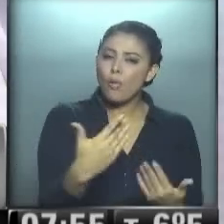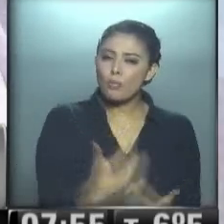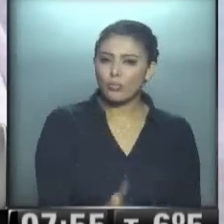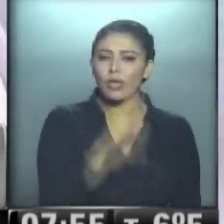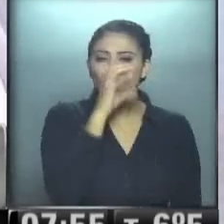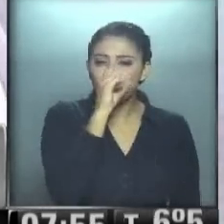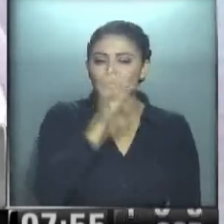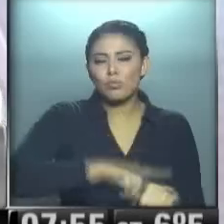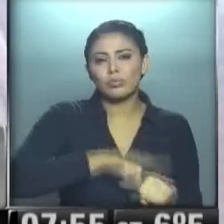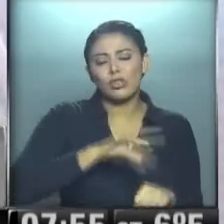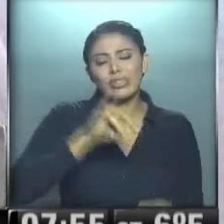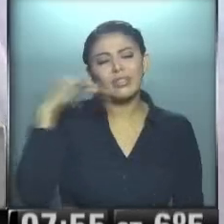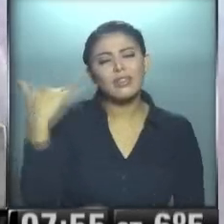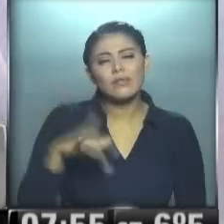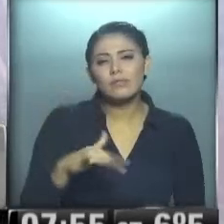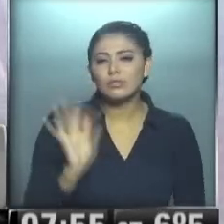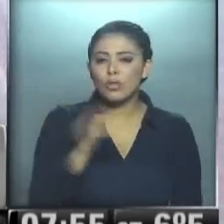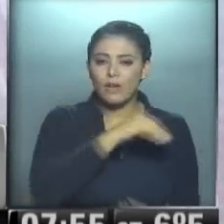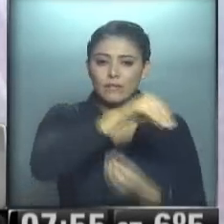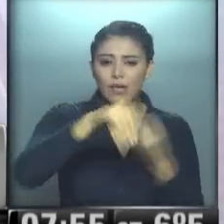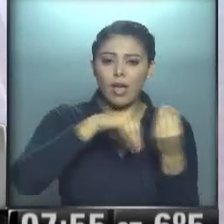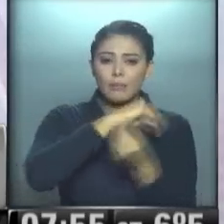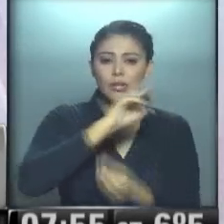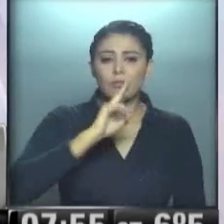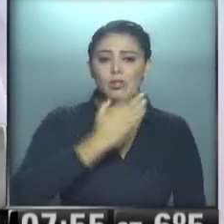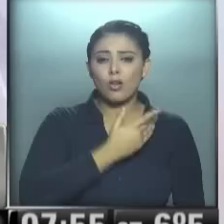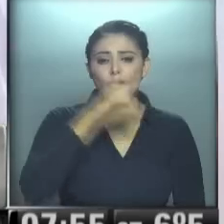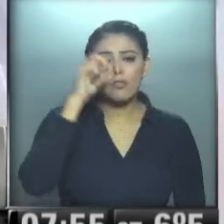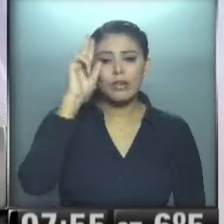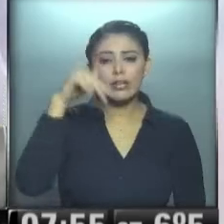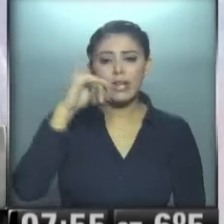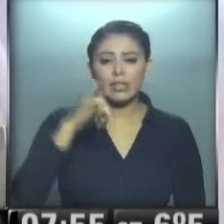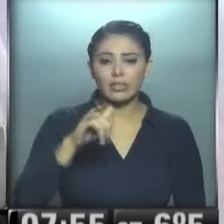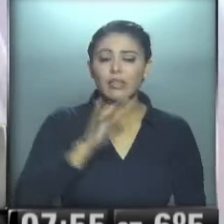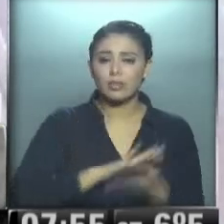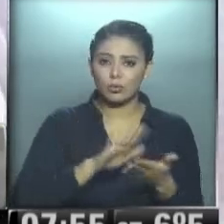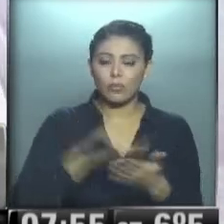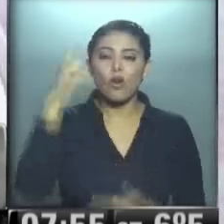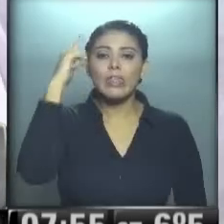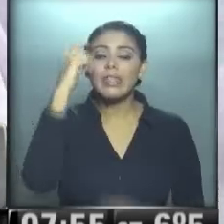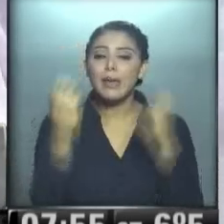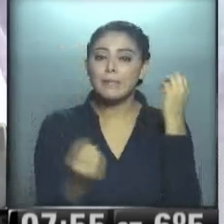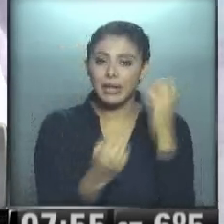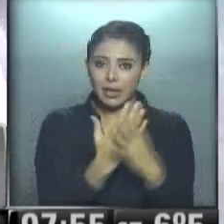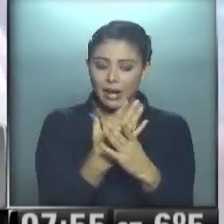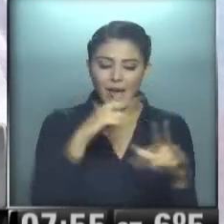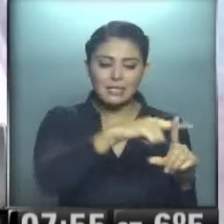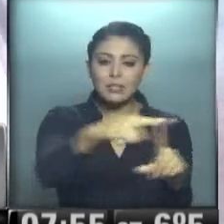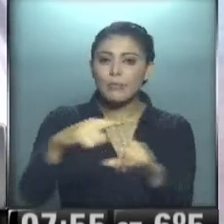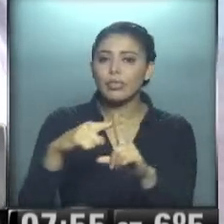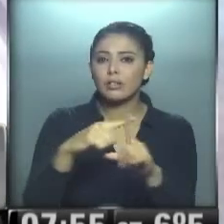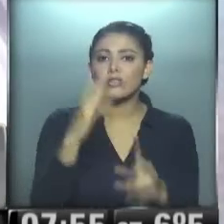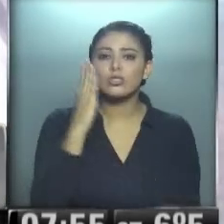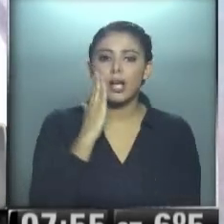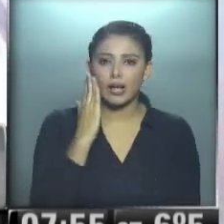este duro momento a la familia Fernández. Reiteramos entonces, a las 10 de la mañana en el cementerio de